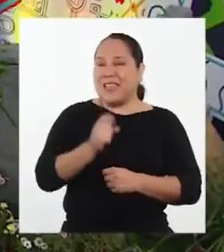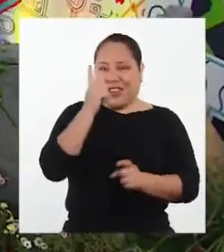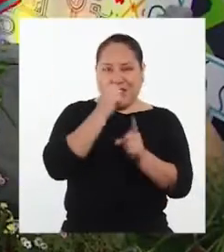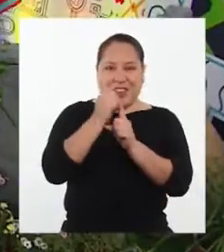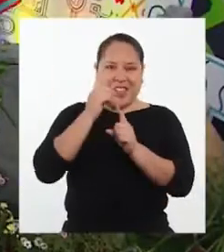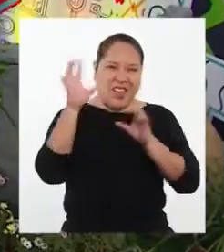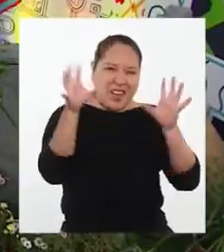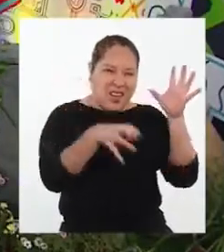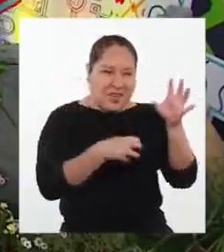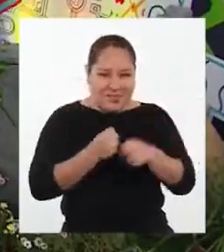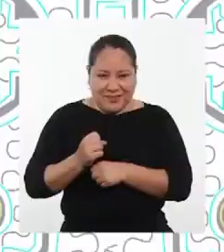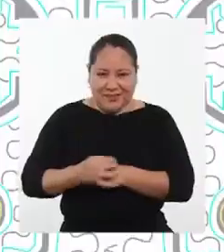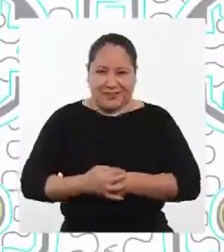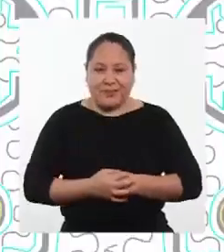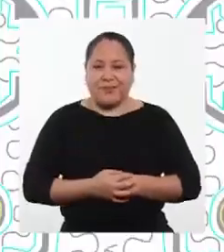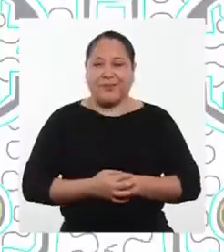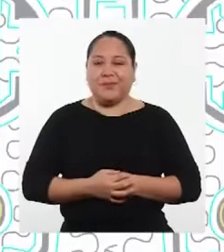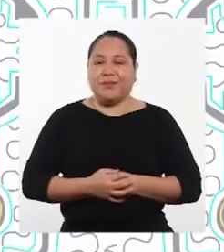es, Decau.